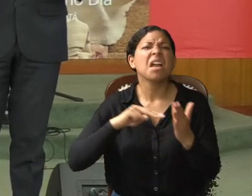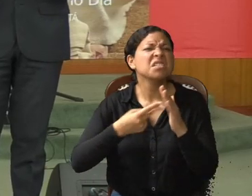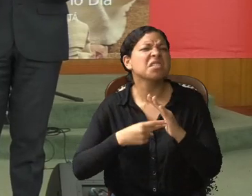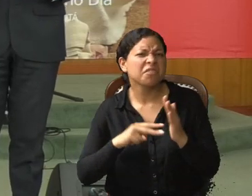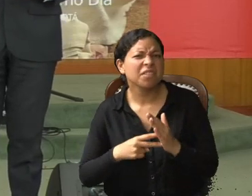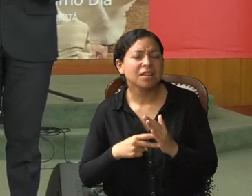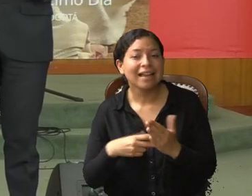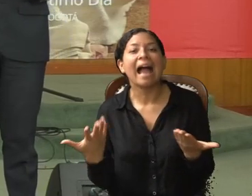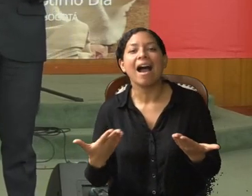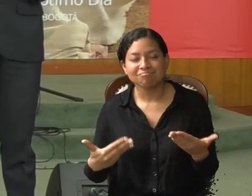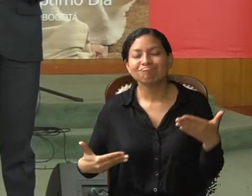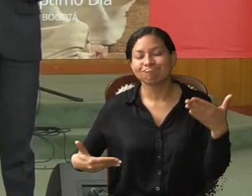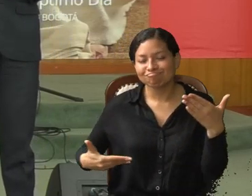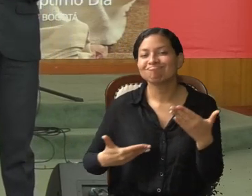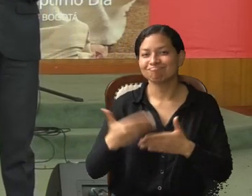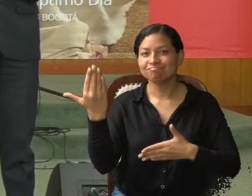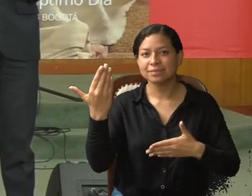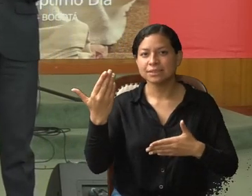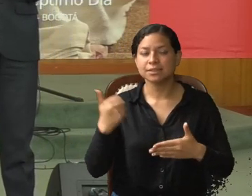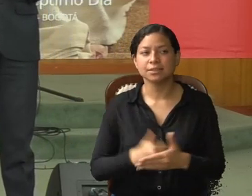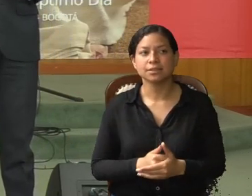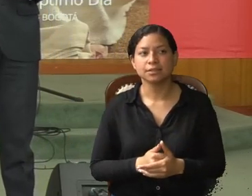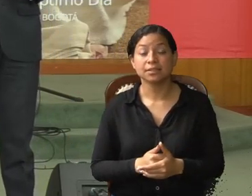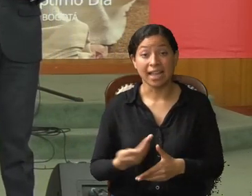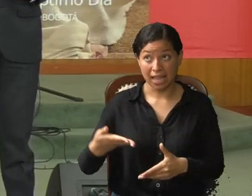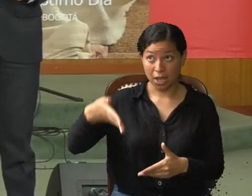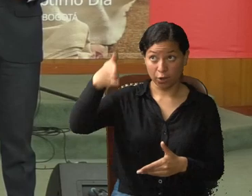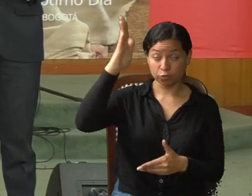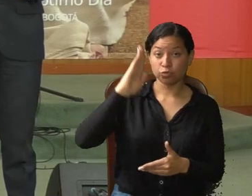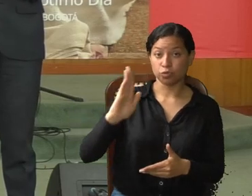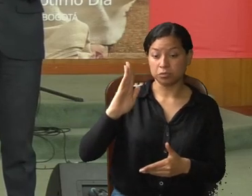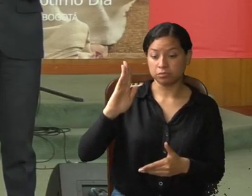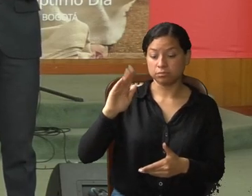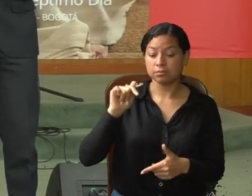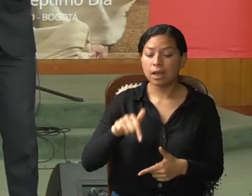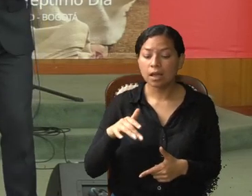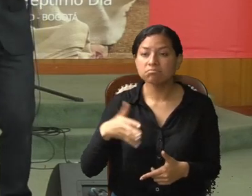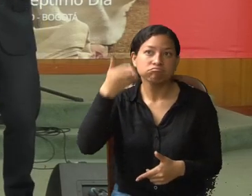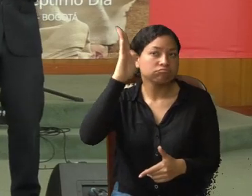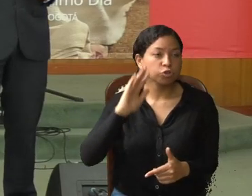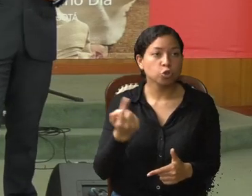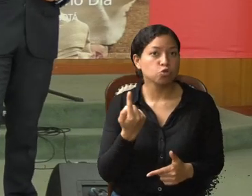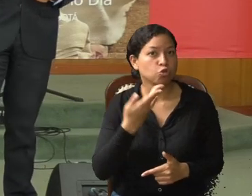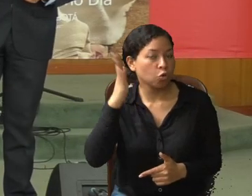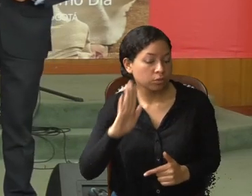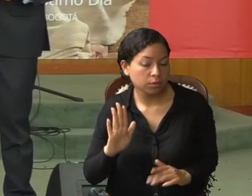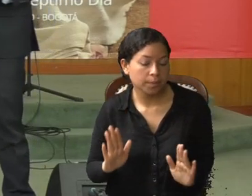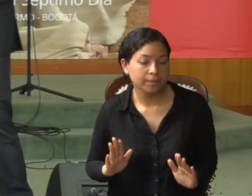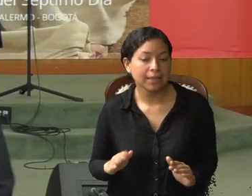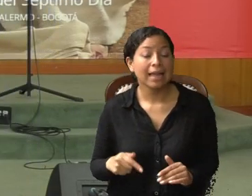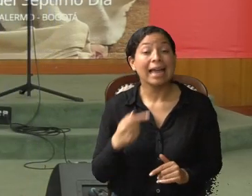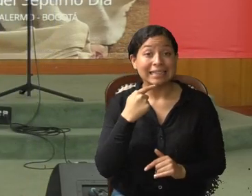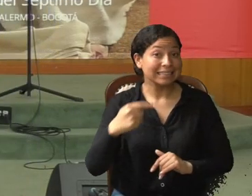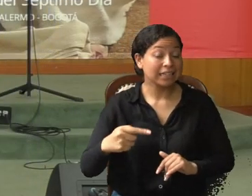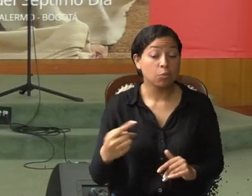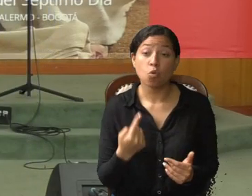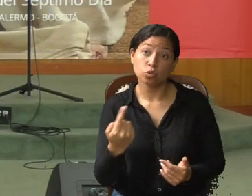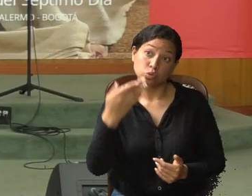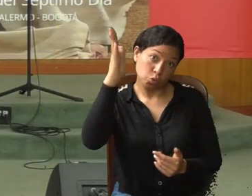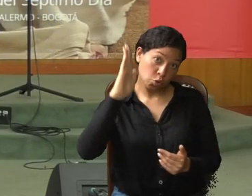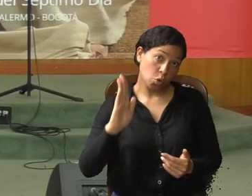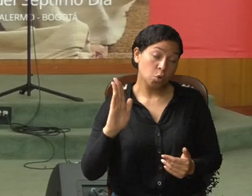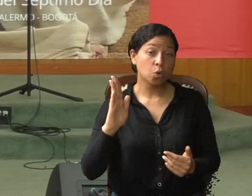bien, y dice que en el principio estaba ¿quién? Dios. El hecho de que digamos que en el principio estaba Dios